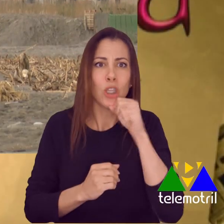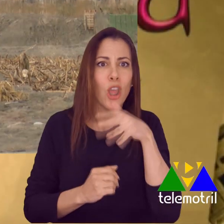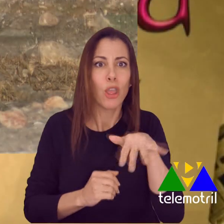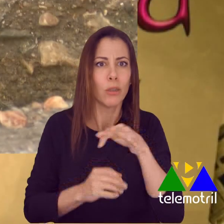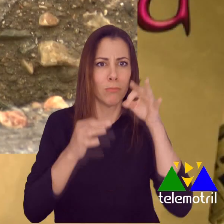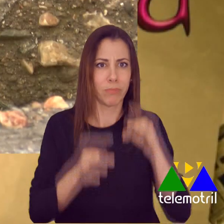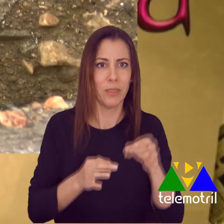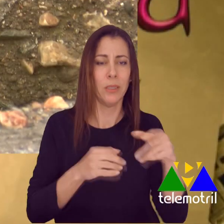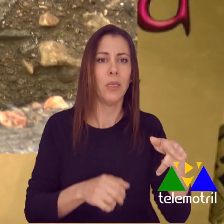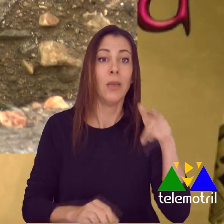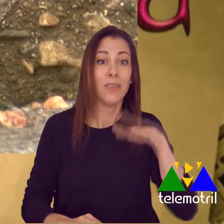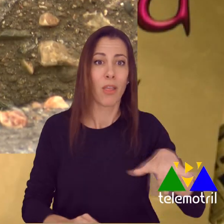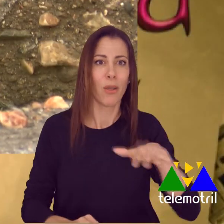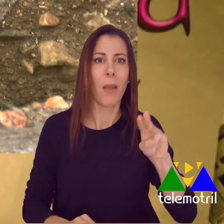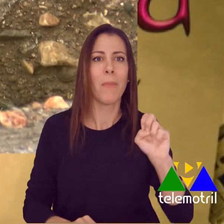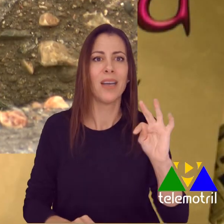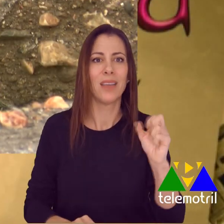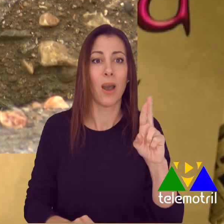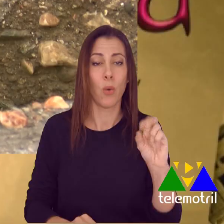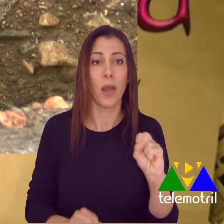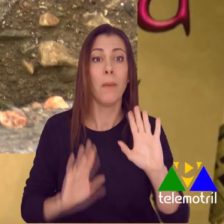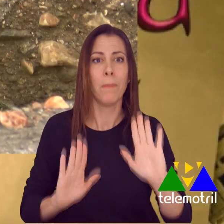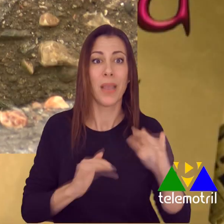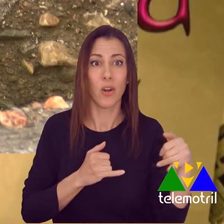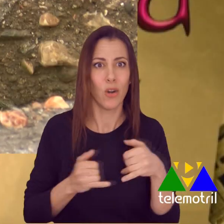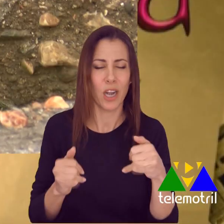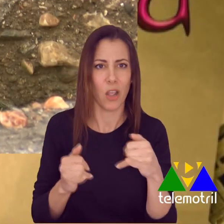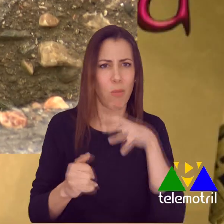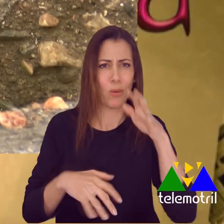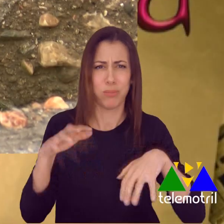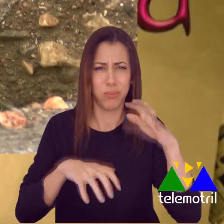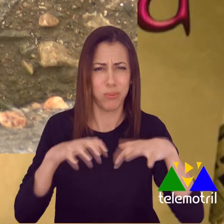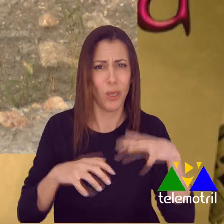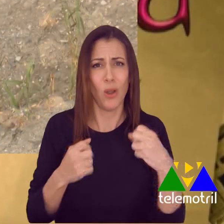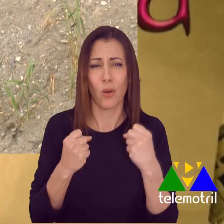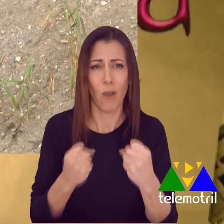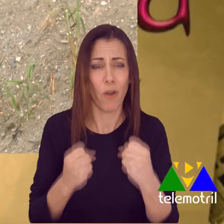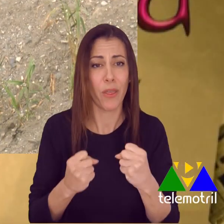río Guadalfeo, con todo su potencial de río torrencial, con todo su